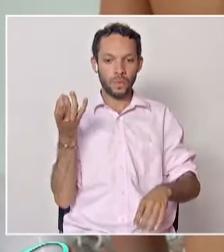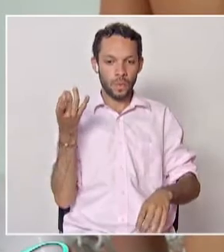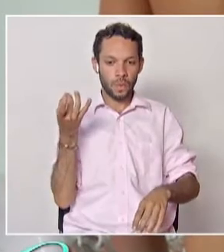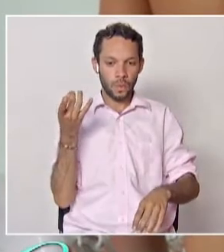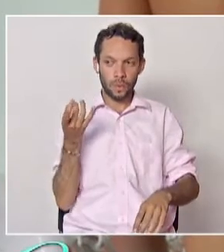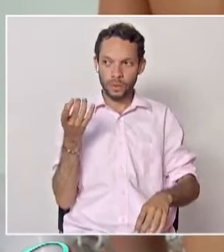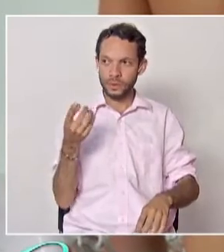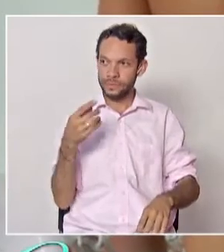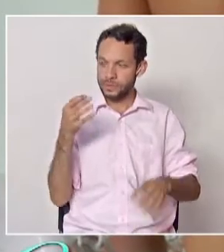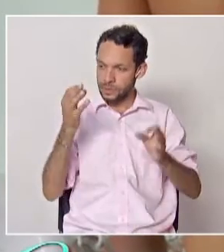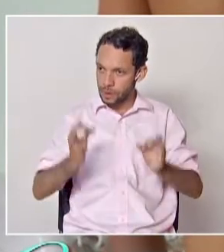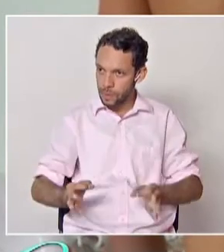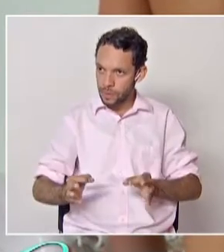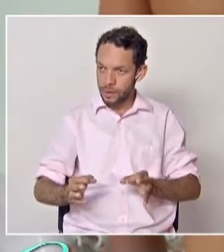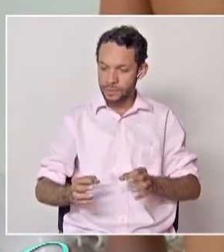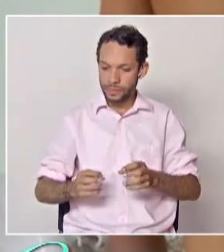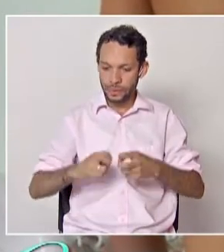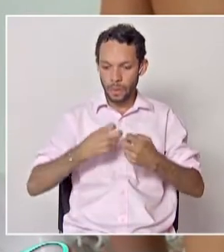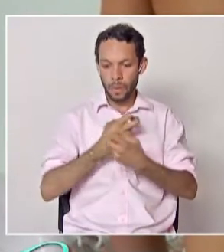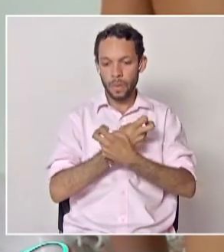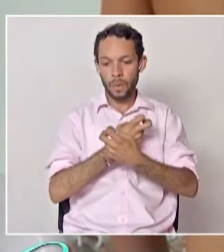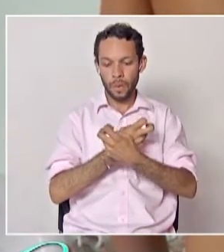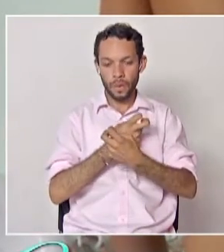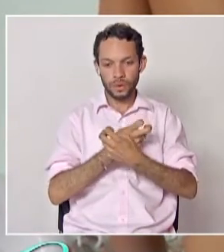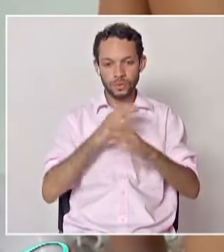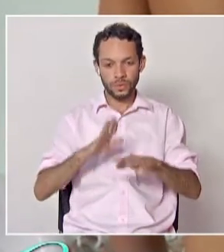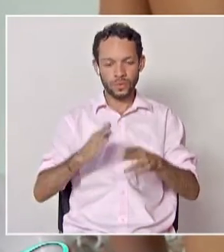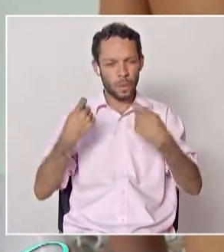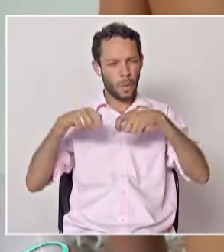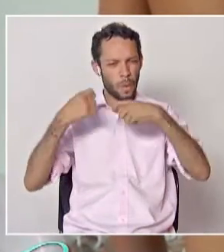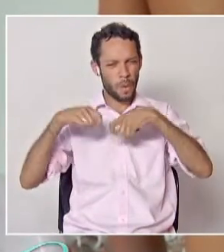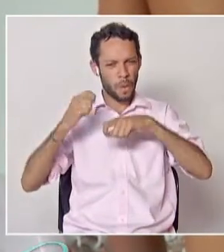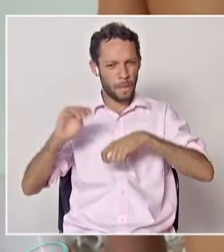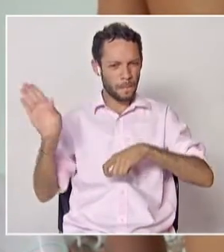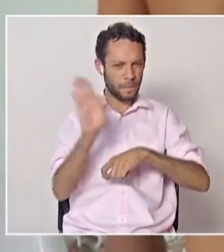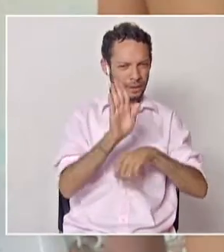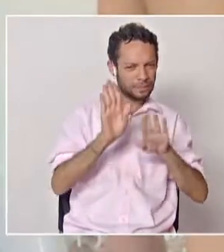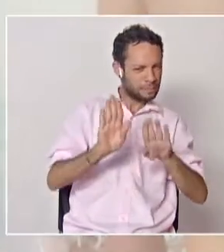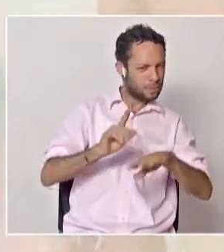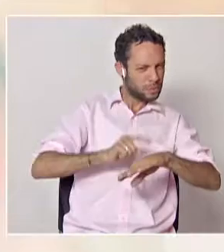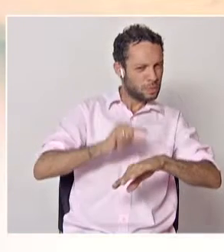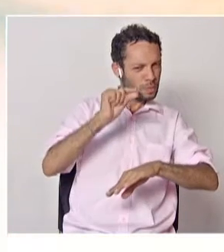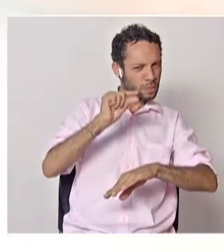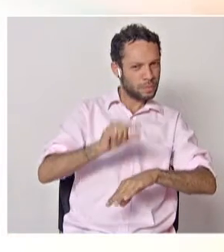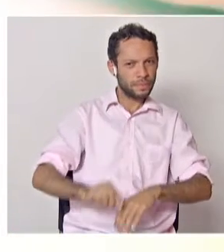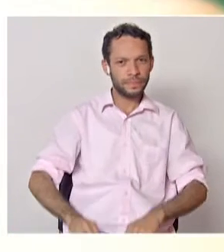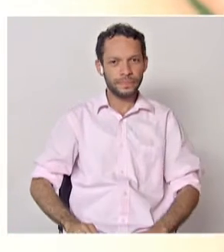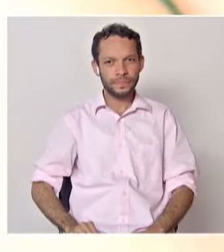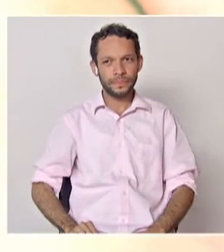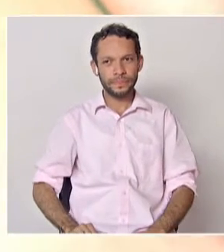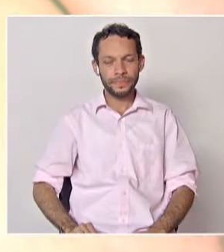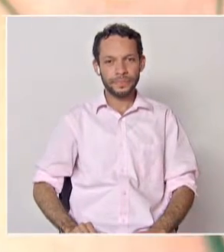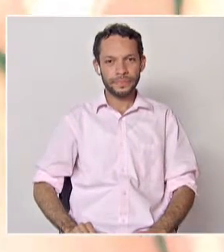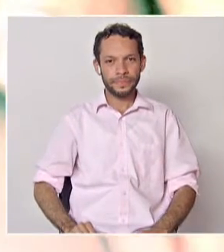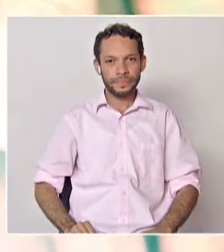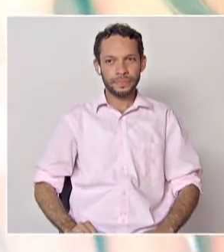en el sistema osteoarticular y columna. Ya regresamos después de este corte comerciales.